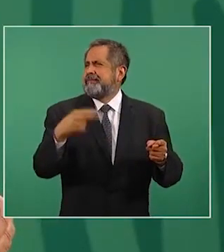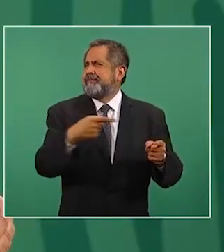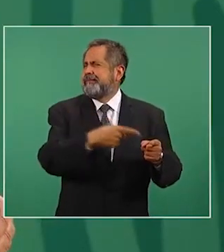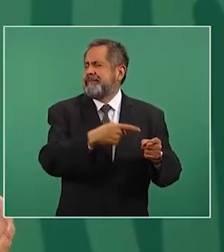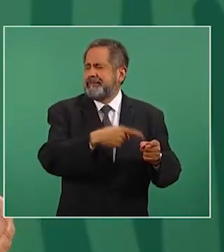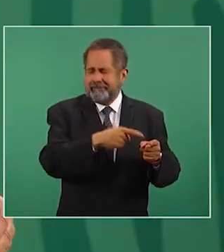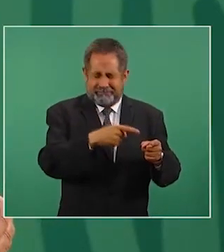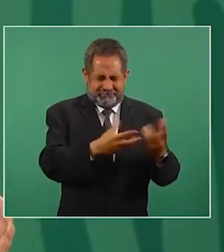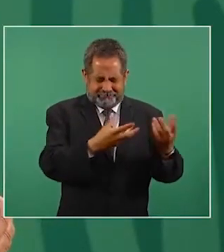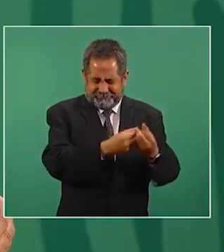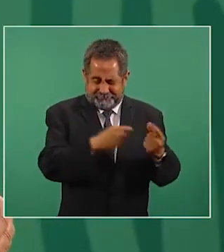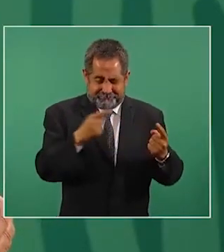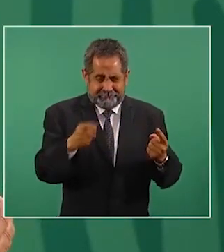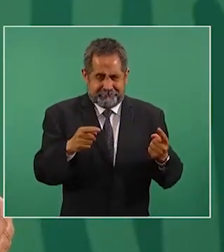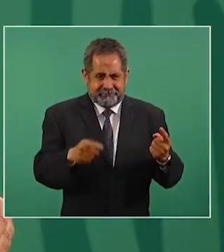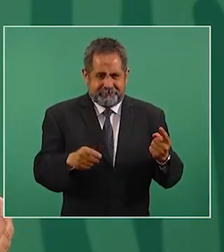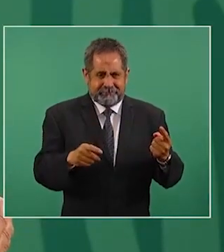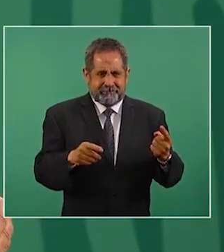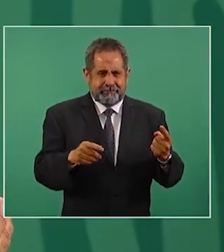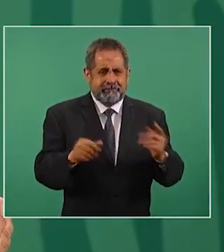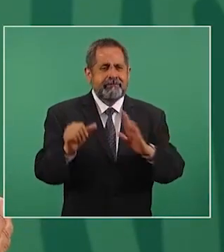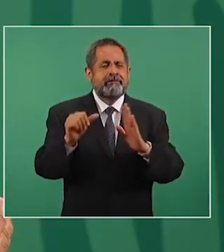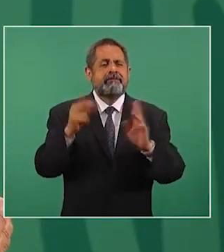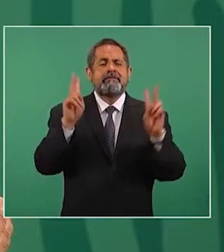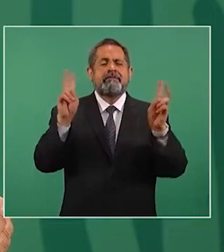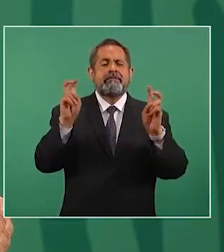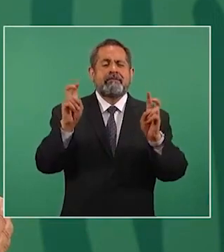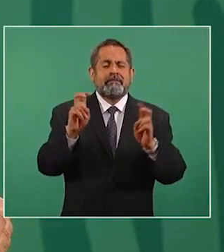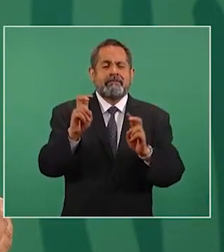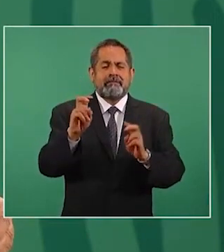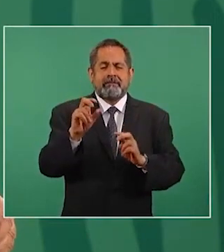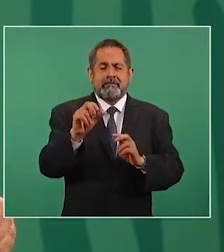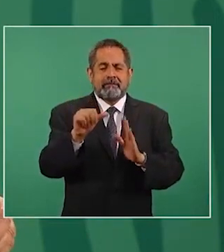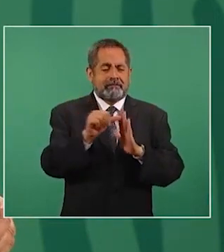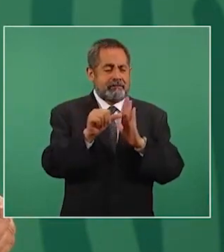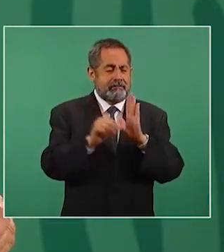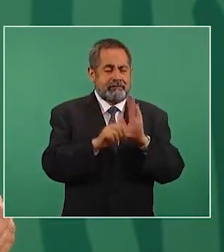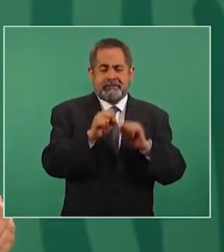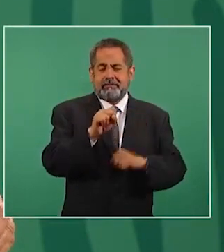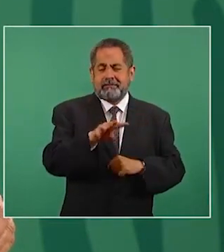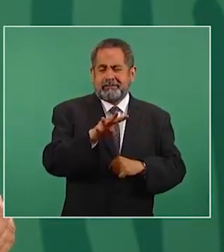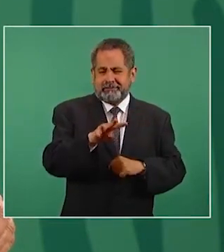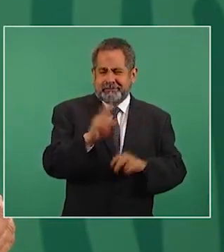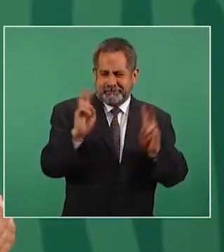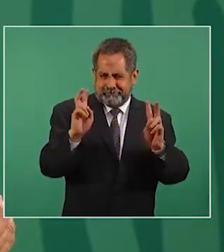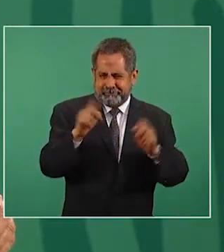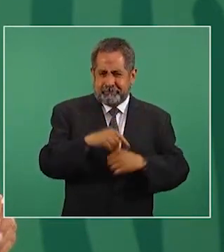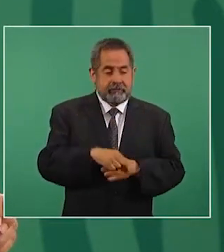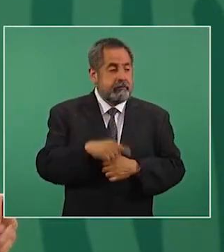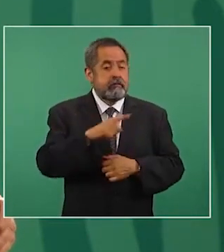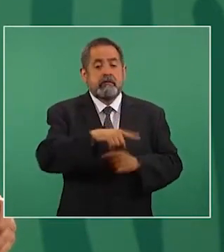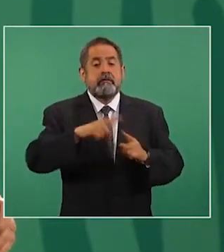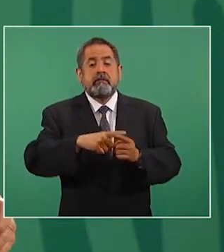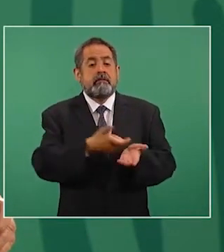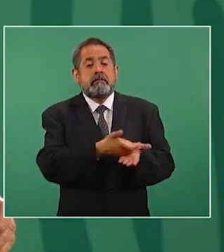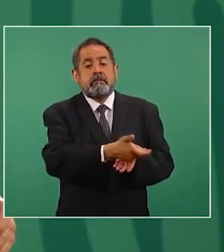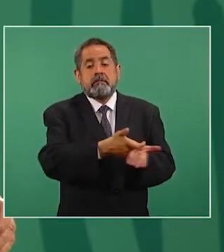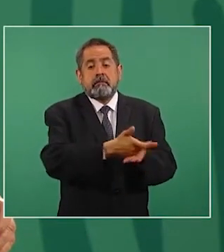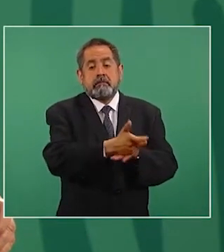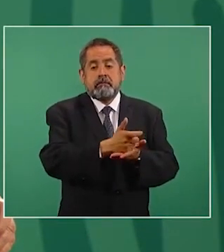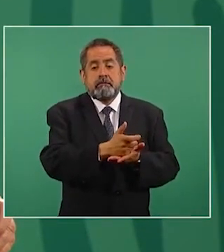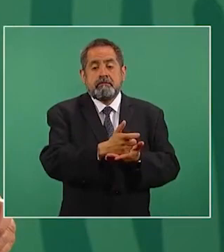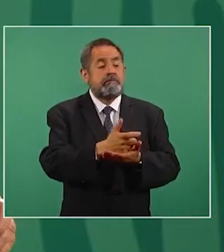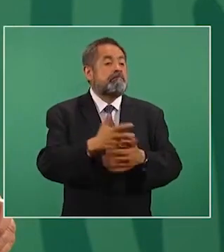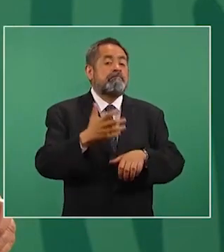artículo 19 está financiada por empresas extranjeras,